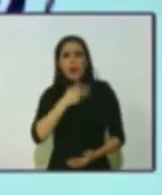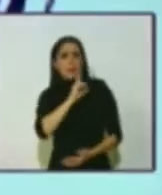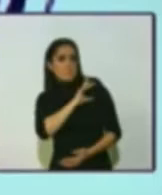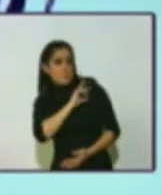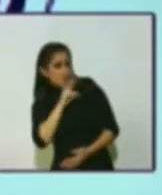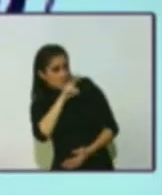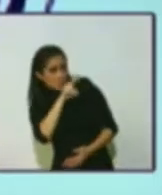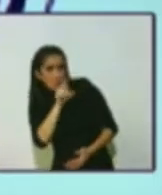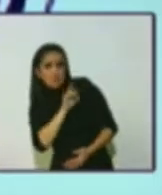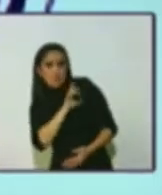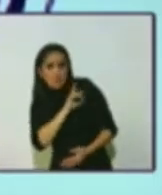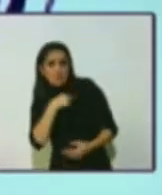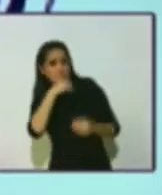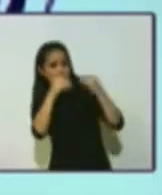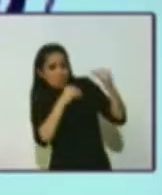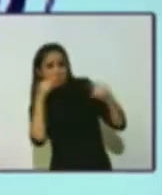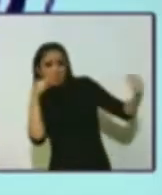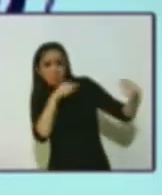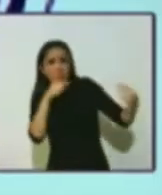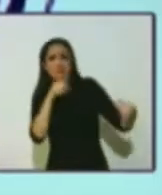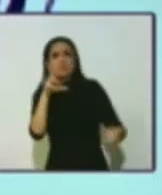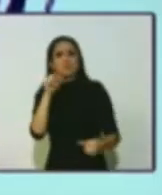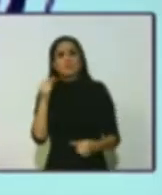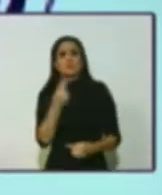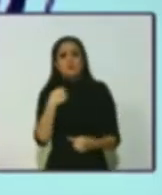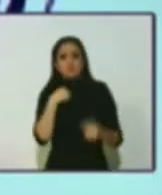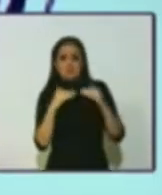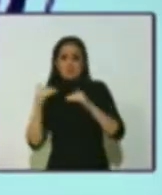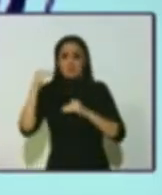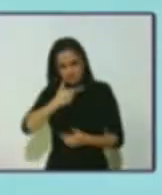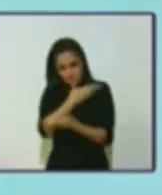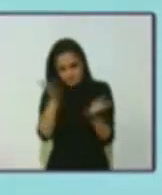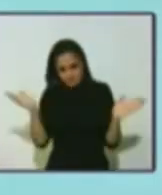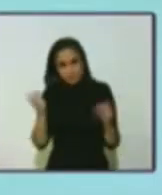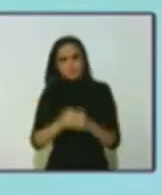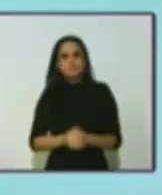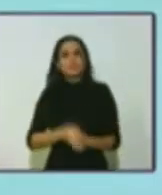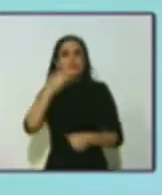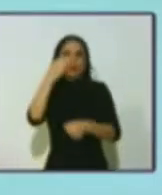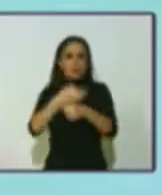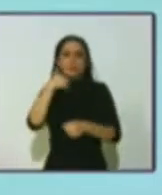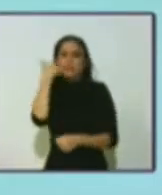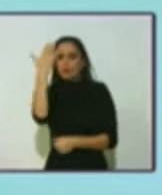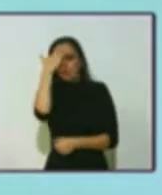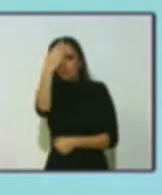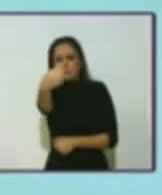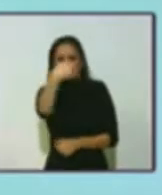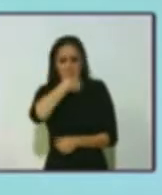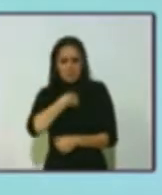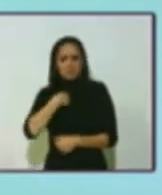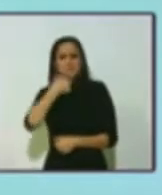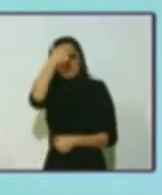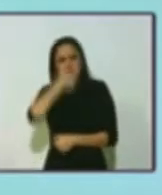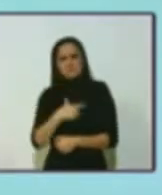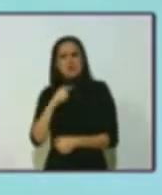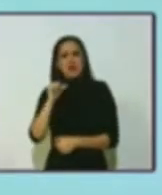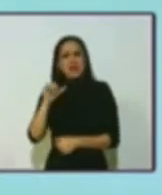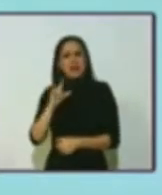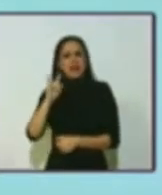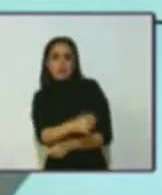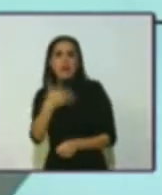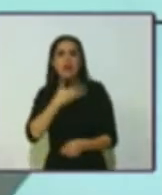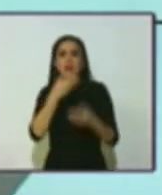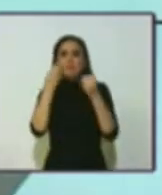veces en peligro, porque hemos caminado a sus calles, no solamente gritando justicia, sino conociéndola